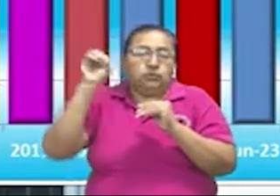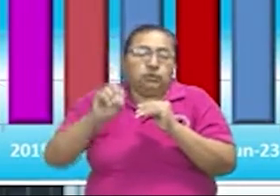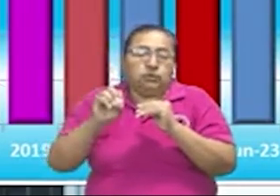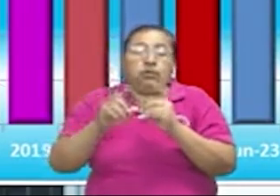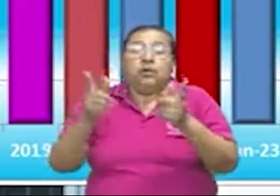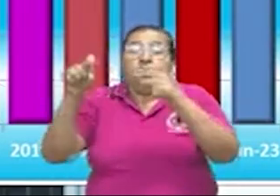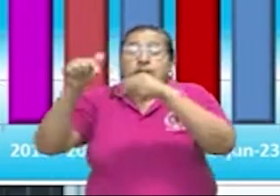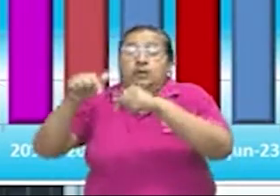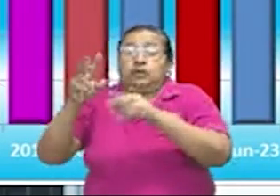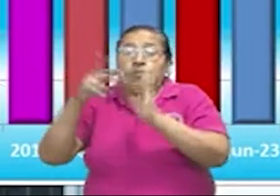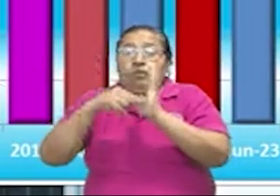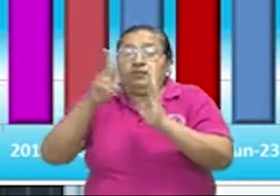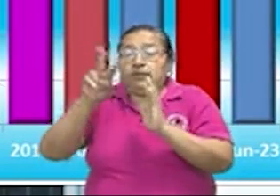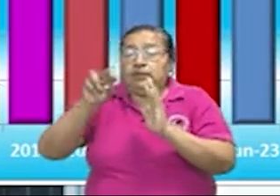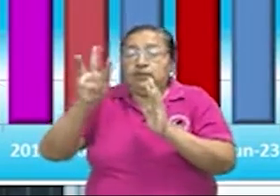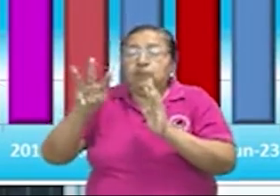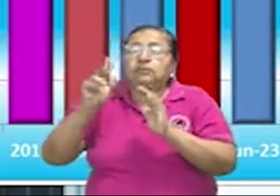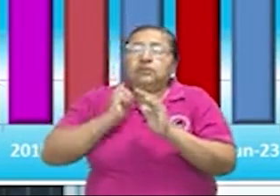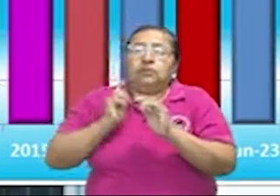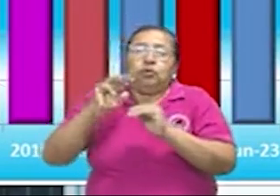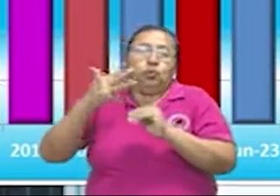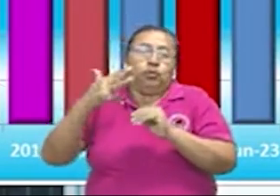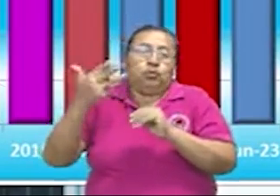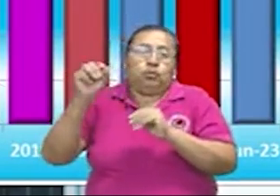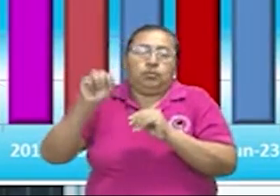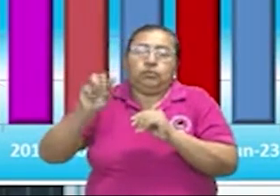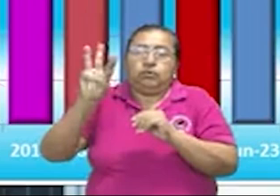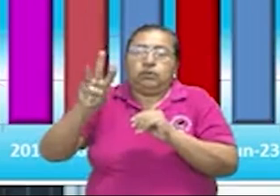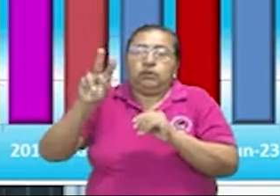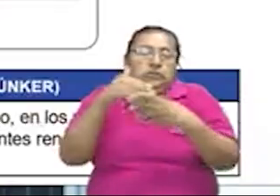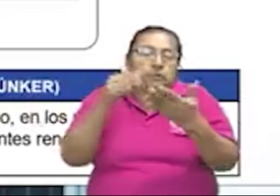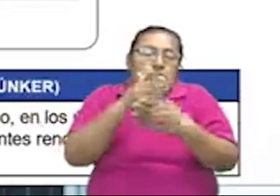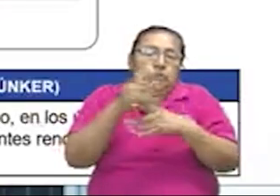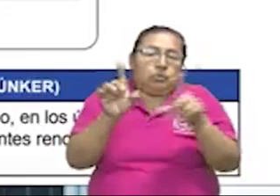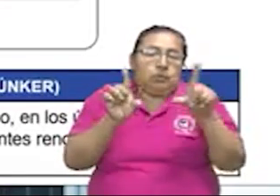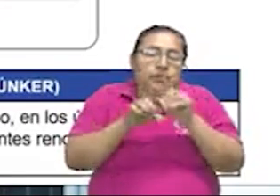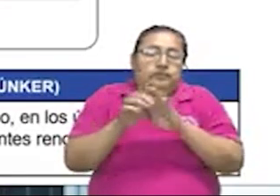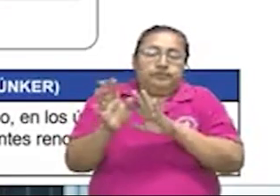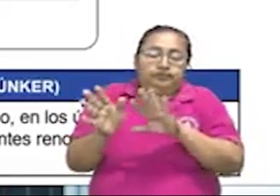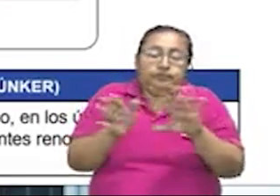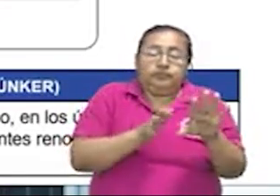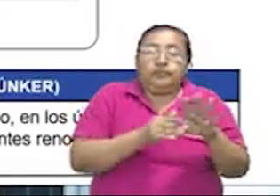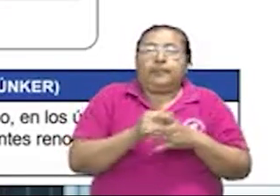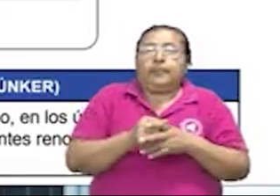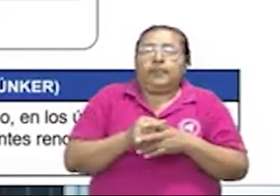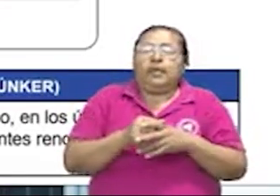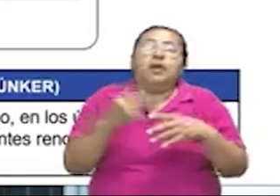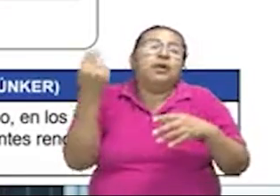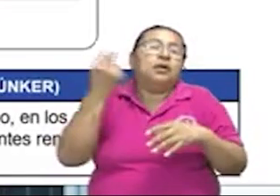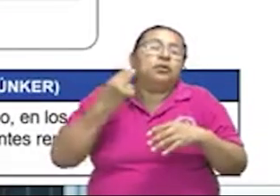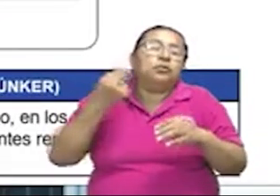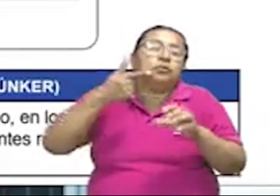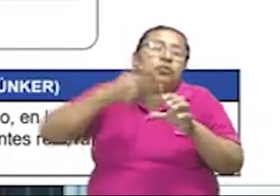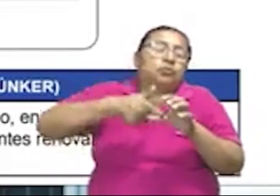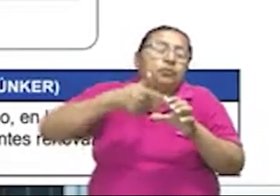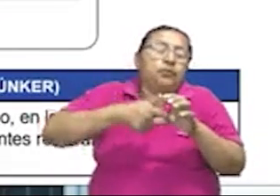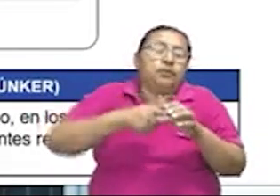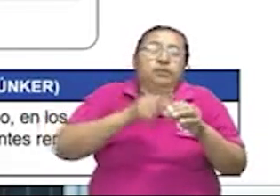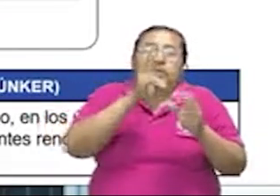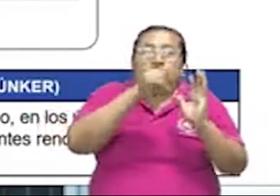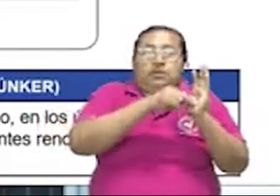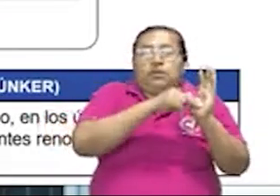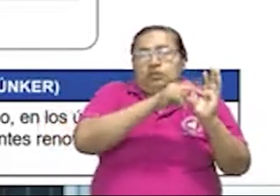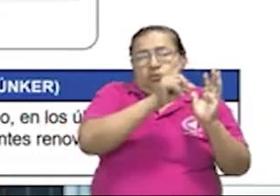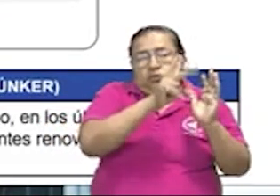Y ya del 2020 para acá, llegamos al 99.38%. El consumo de combustible para generación del 2018 al 2022, si